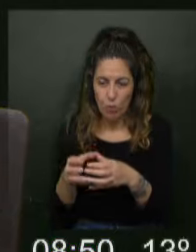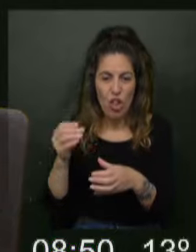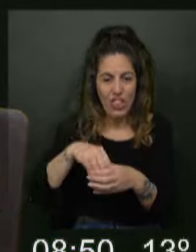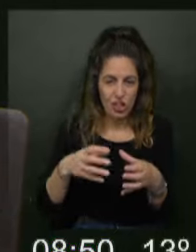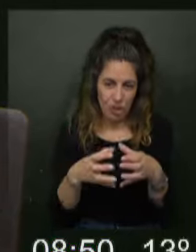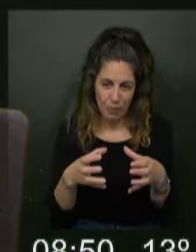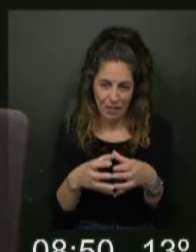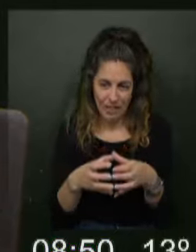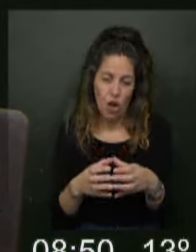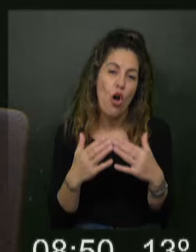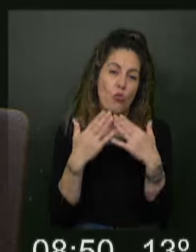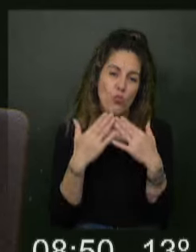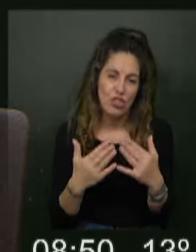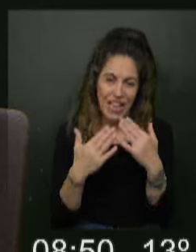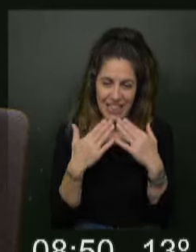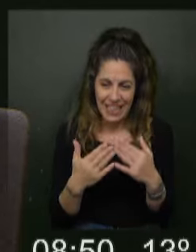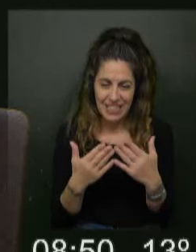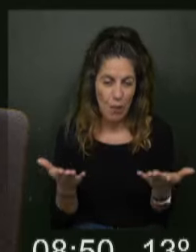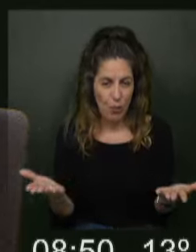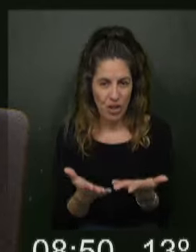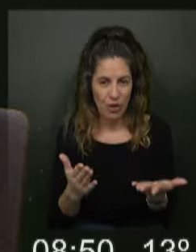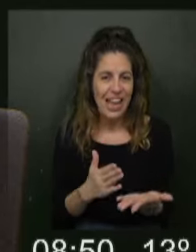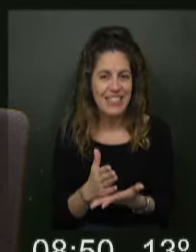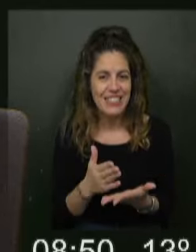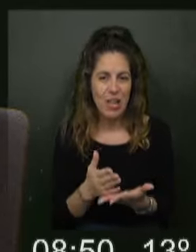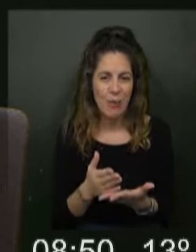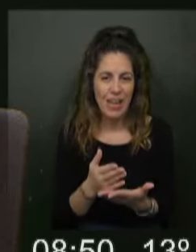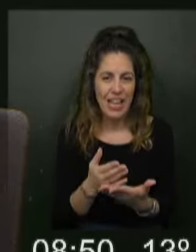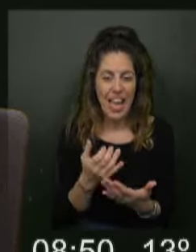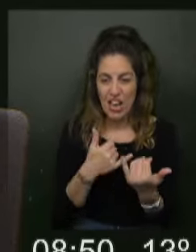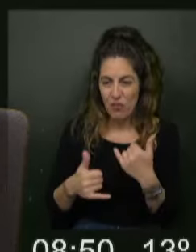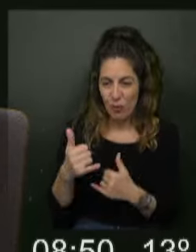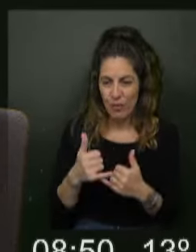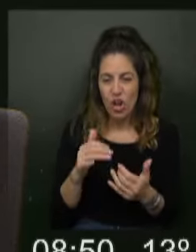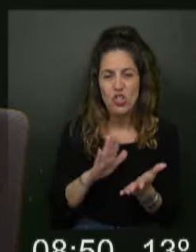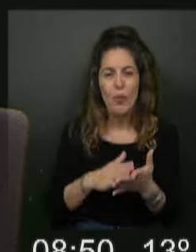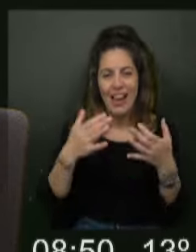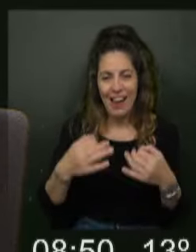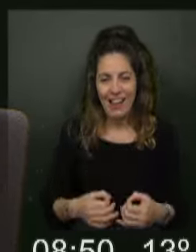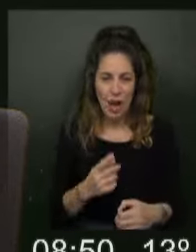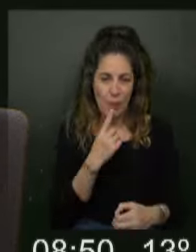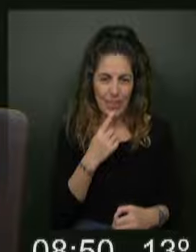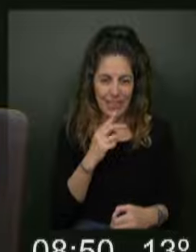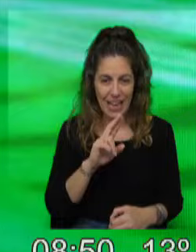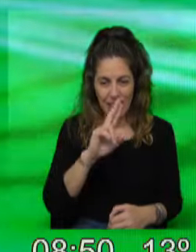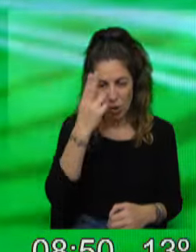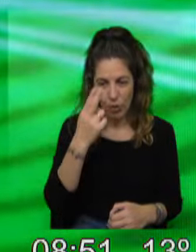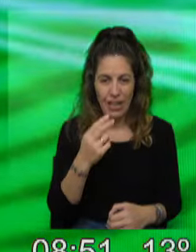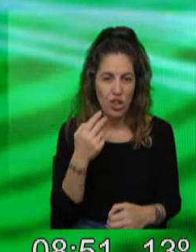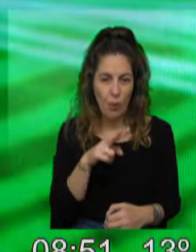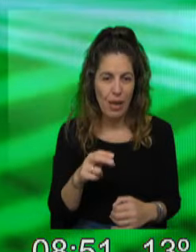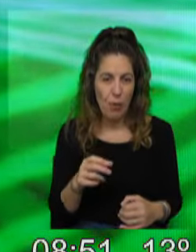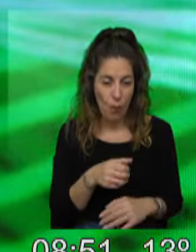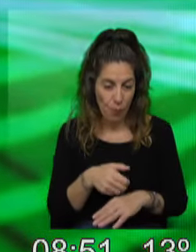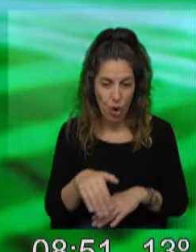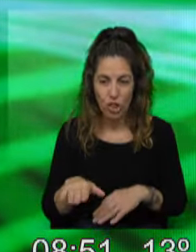emergentes Muchísimas gracias por ahora Siempre ilustrados sobre la realidad política de nuestro país nos vemos pronto por favor